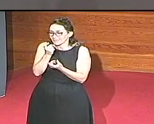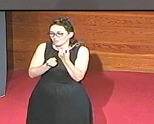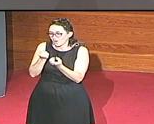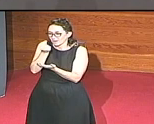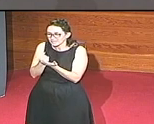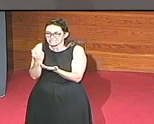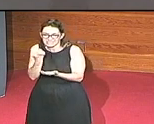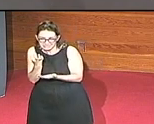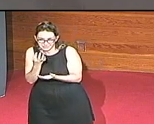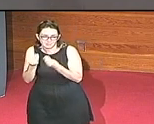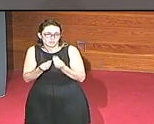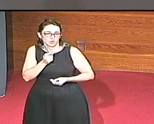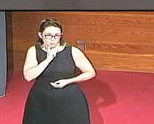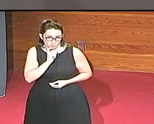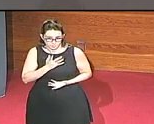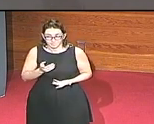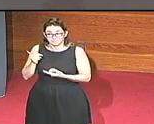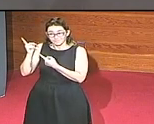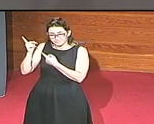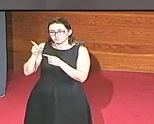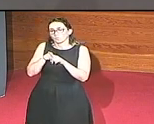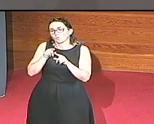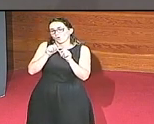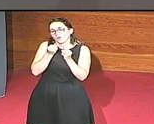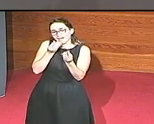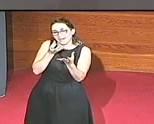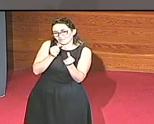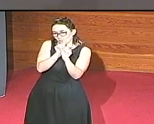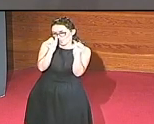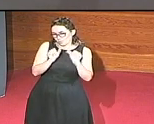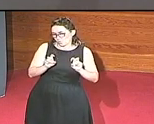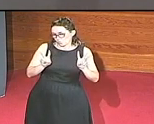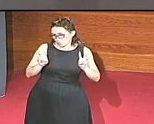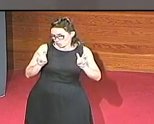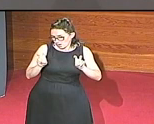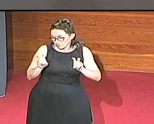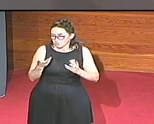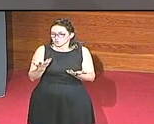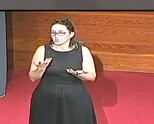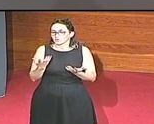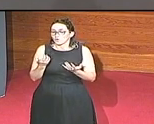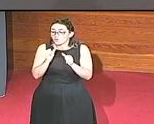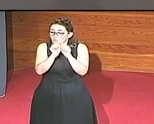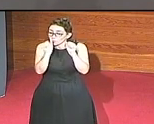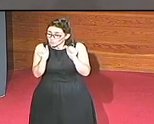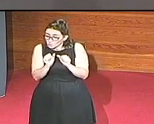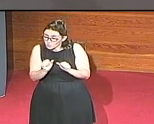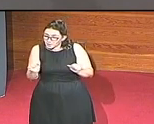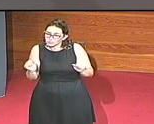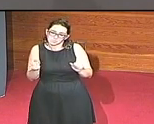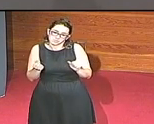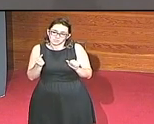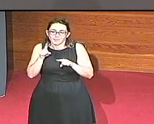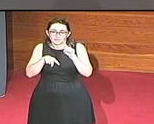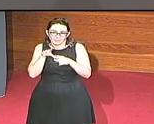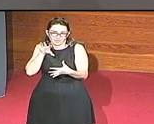nuevas narrativas lo que estamos haciendo ahora con las nuevas tecnologías internet etcétera y la técnica y formato según según convenga con